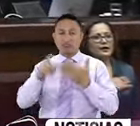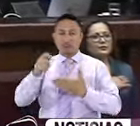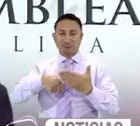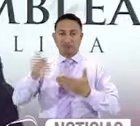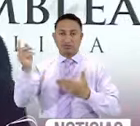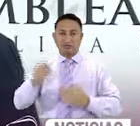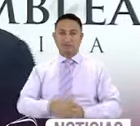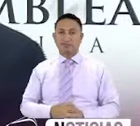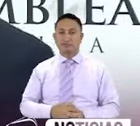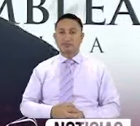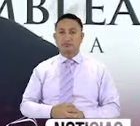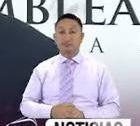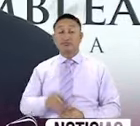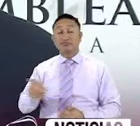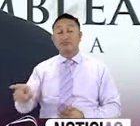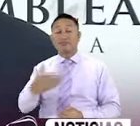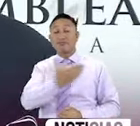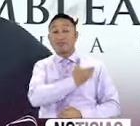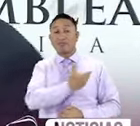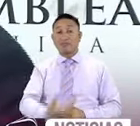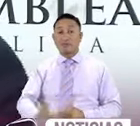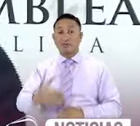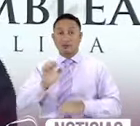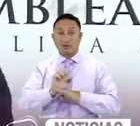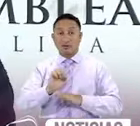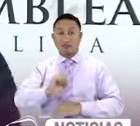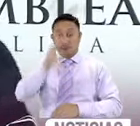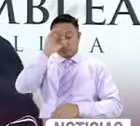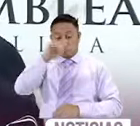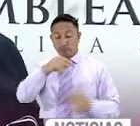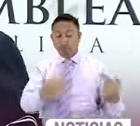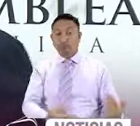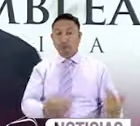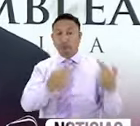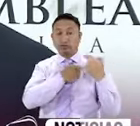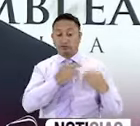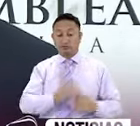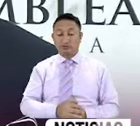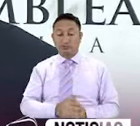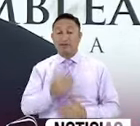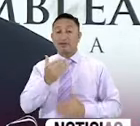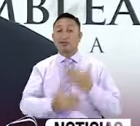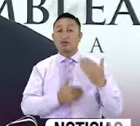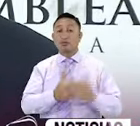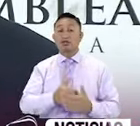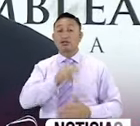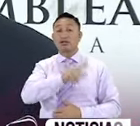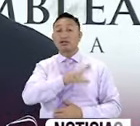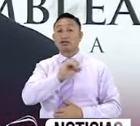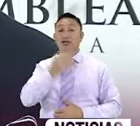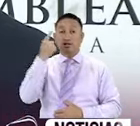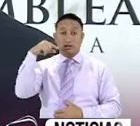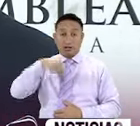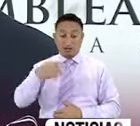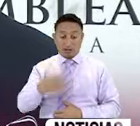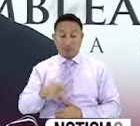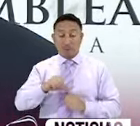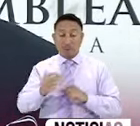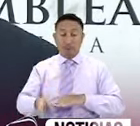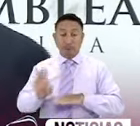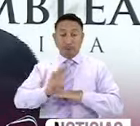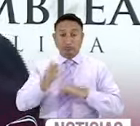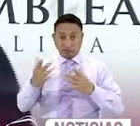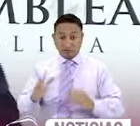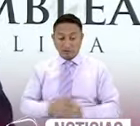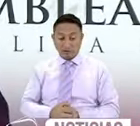el presidente de la República tiene la potestad de, después de 30 días de haber abocado conocimiento a la Asamblea Nacional, publicar